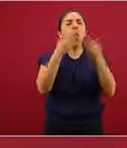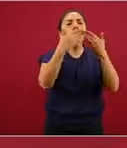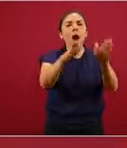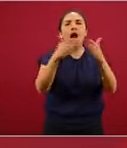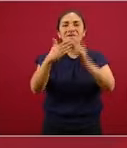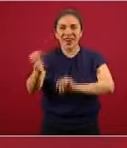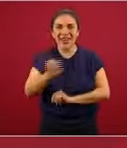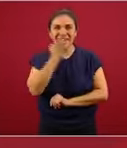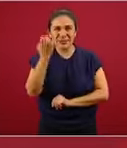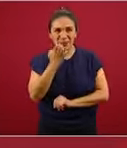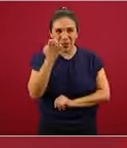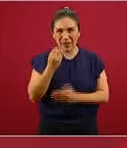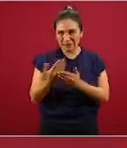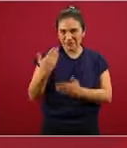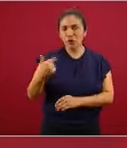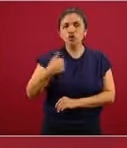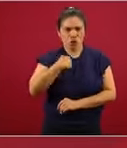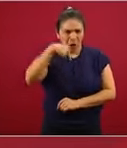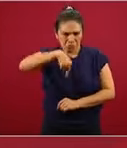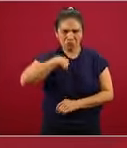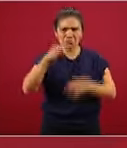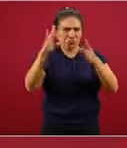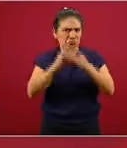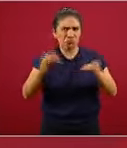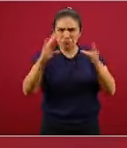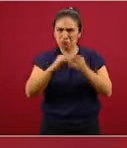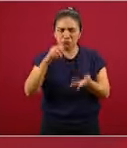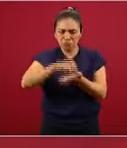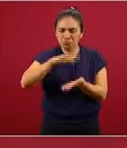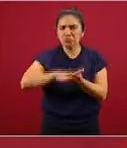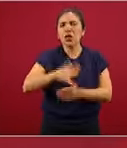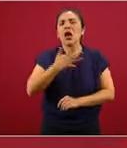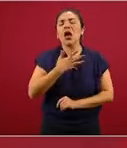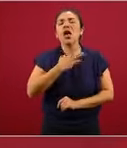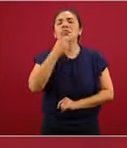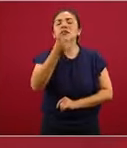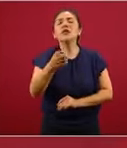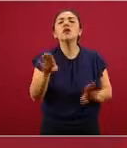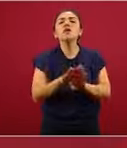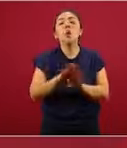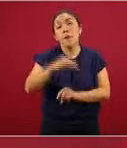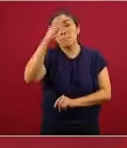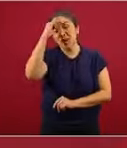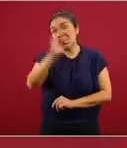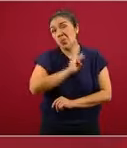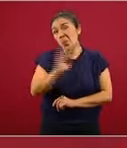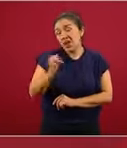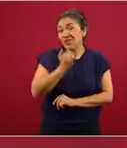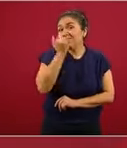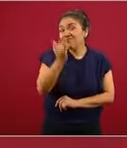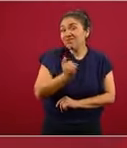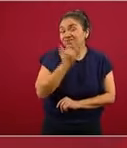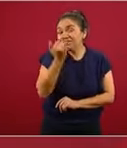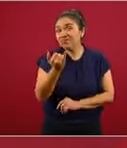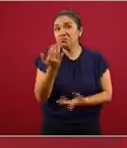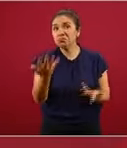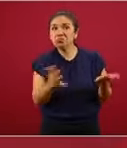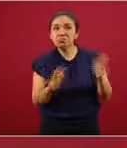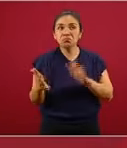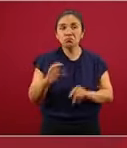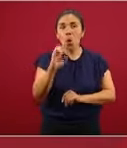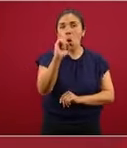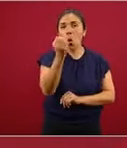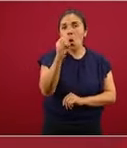escuelas. Y comenté aquí lo que quedó grabado sobre la expectativa de que posiblemente en la primera quincena